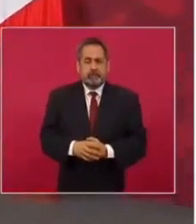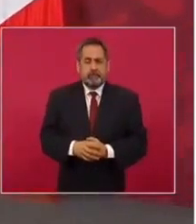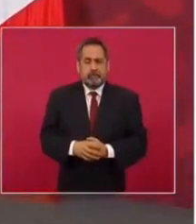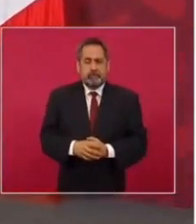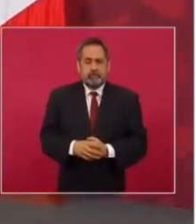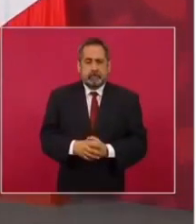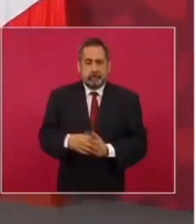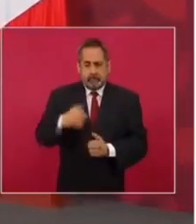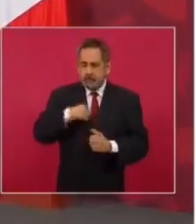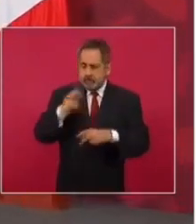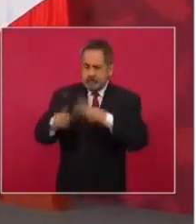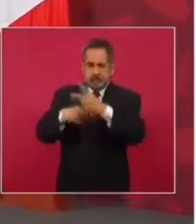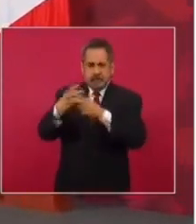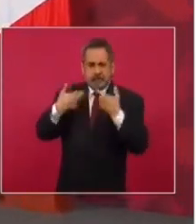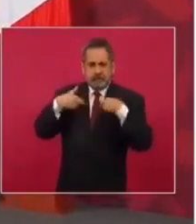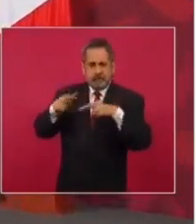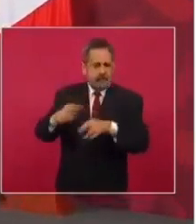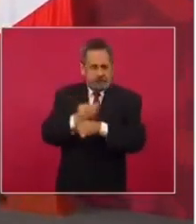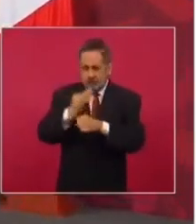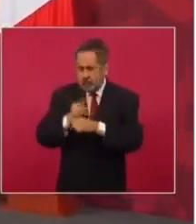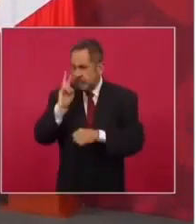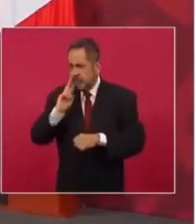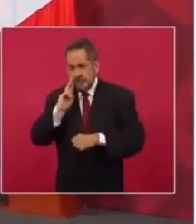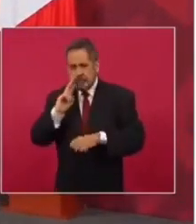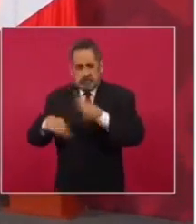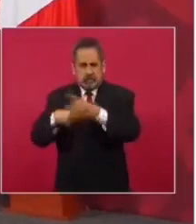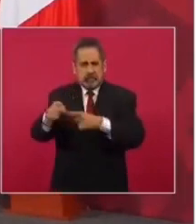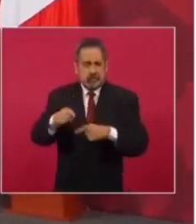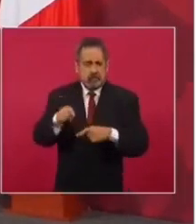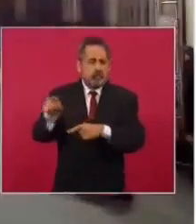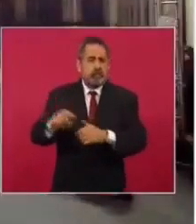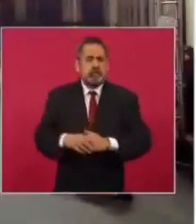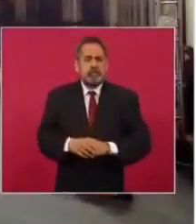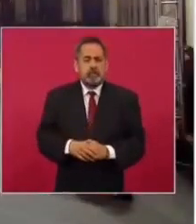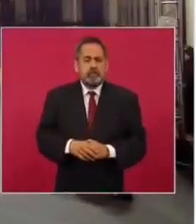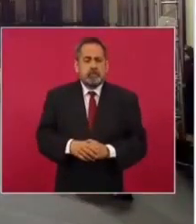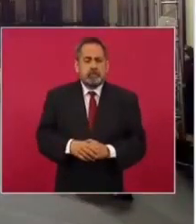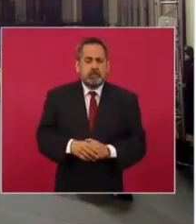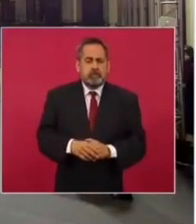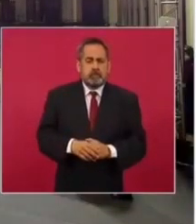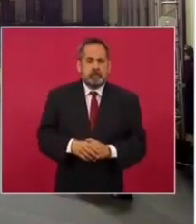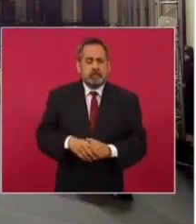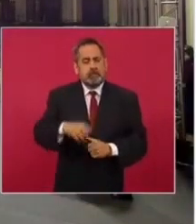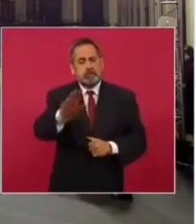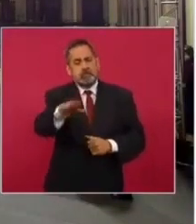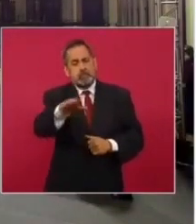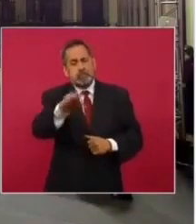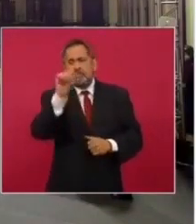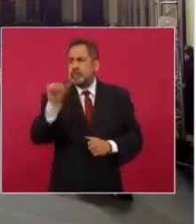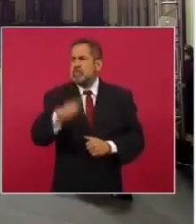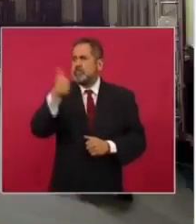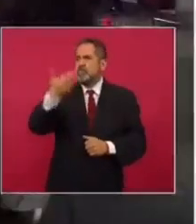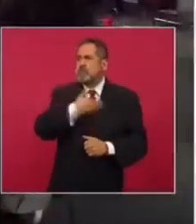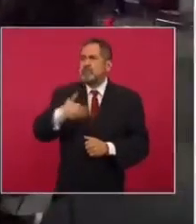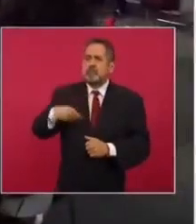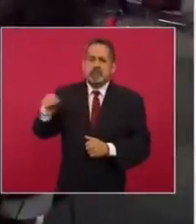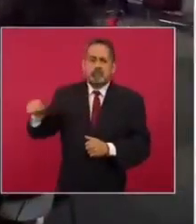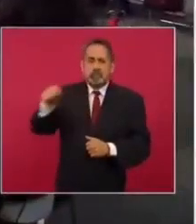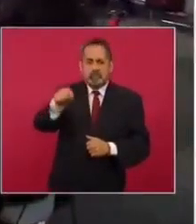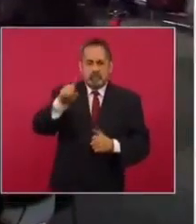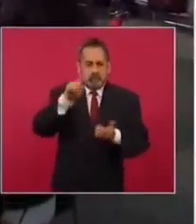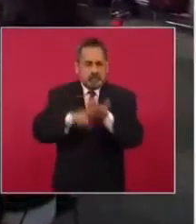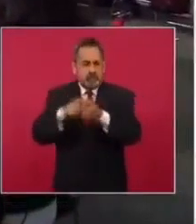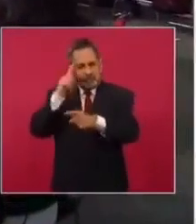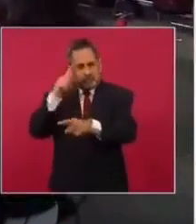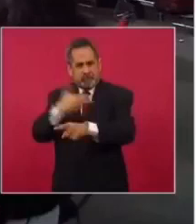pero si van a ir representantes o ya vamos a verlo así como ha valorado positivamente la llegada de otros mandatarios qué opina de la llegada